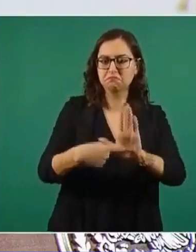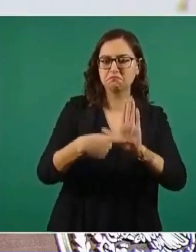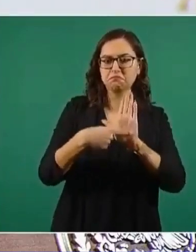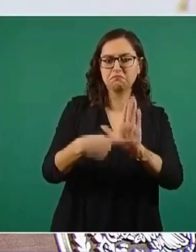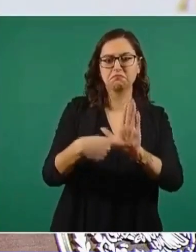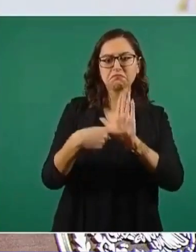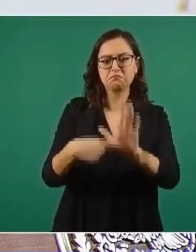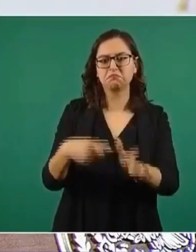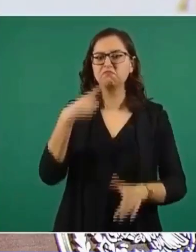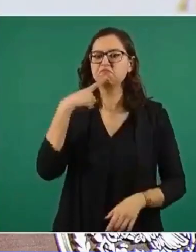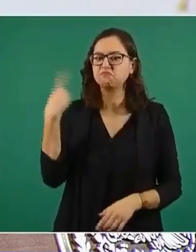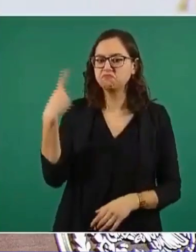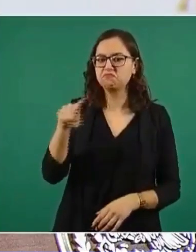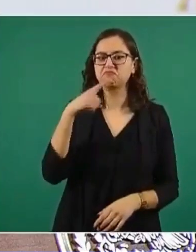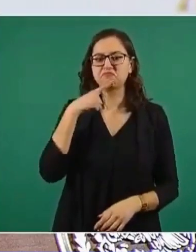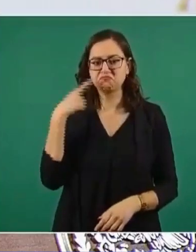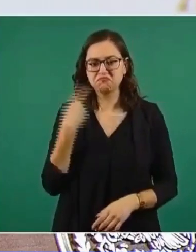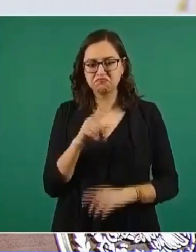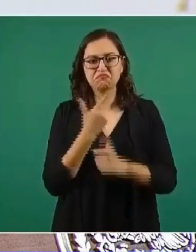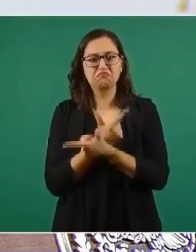se hacen denuncias